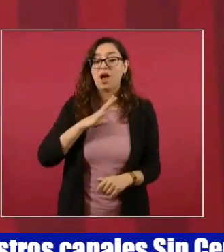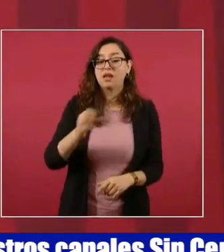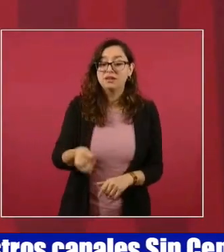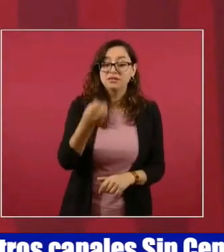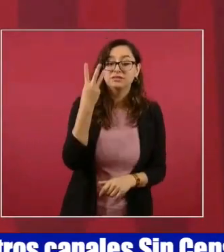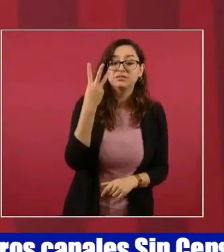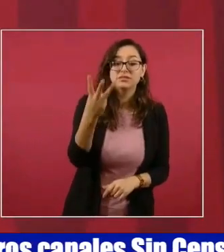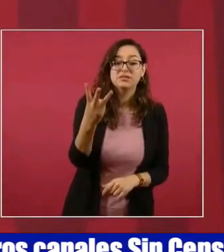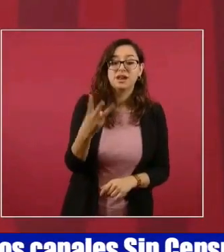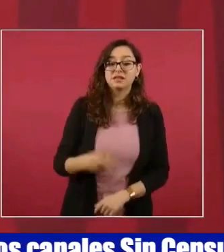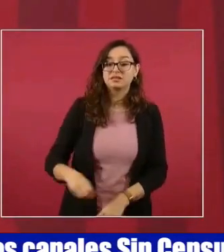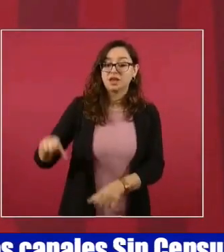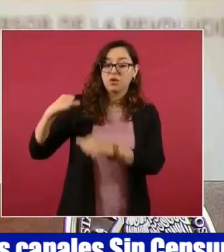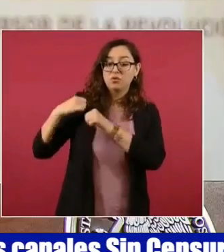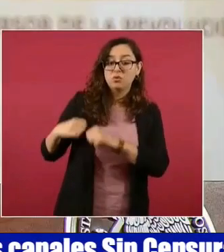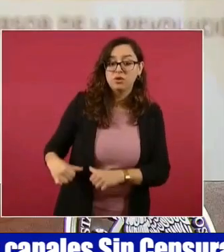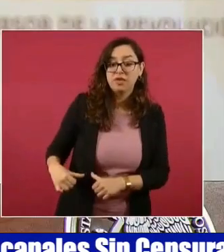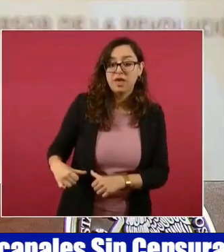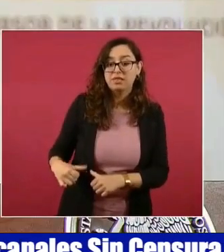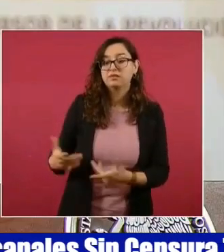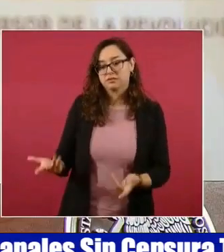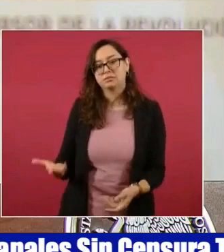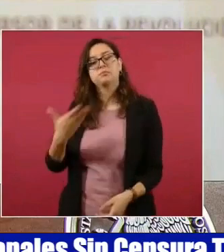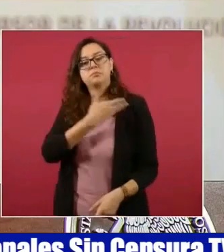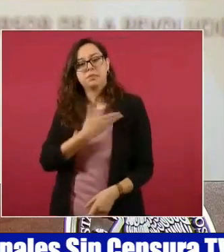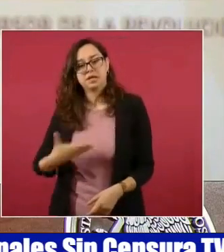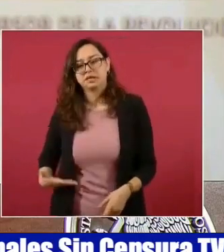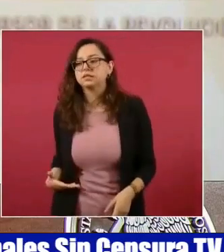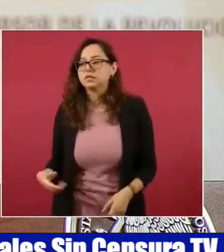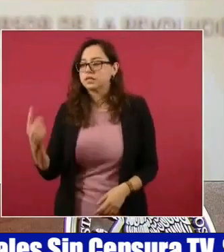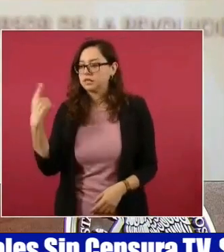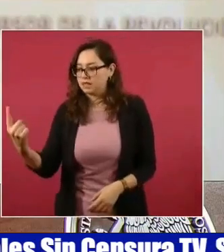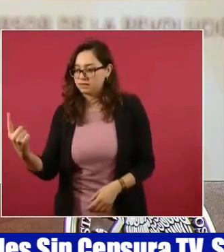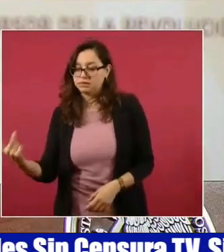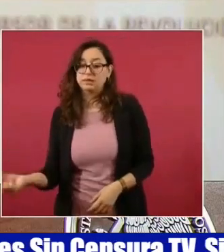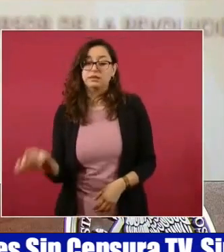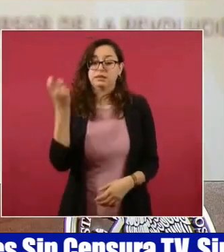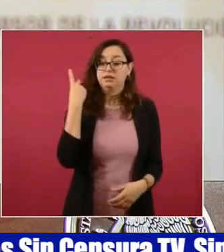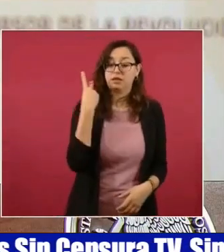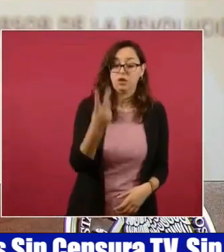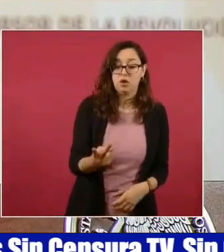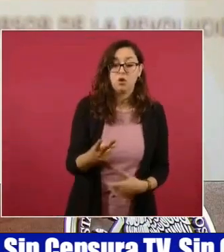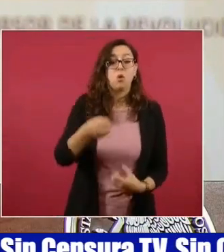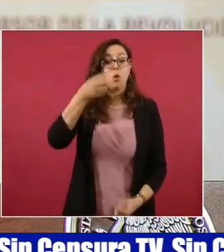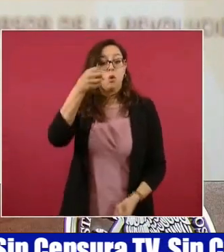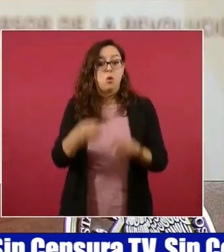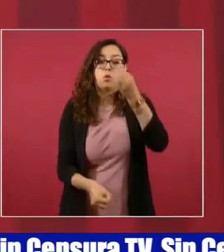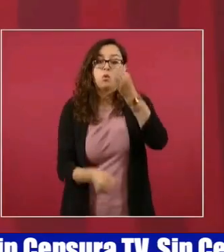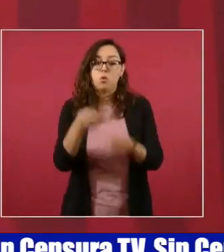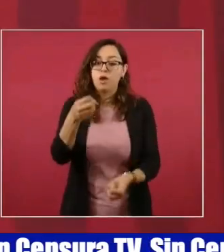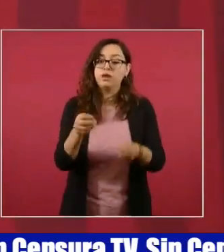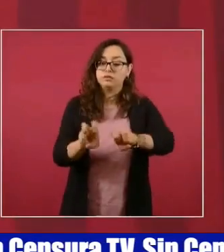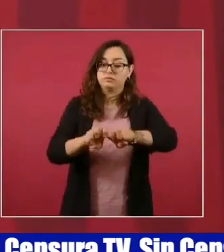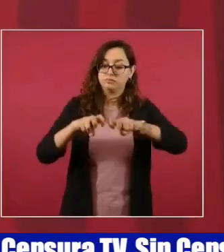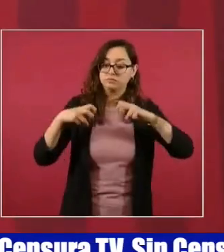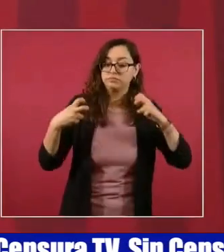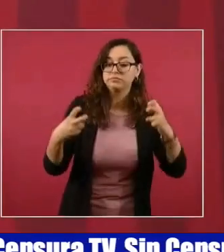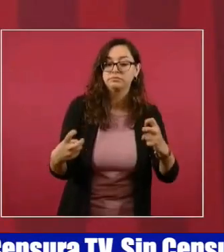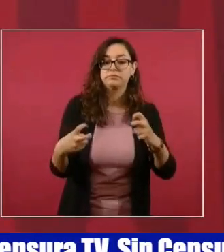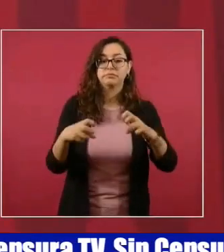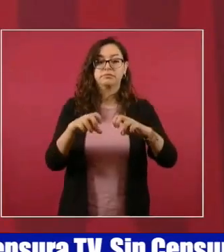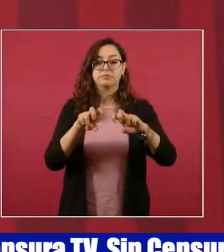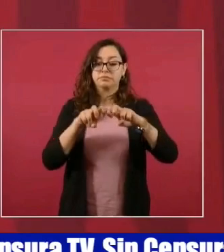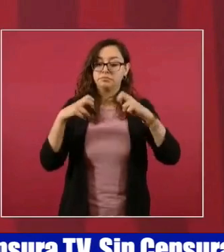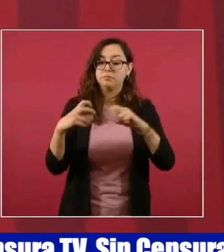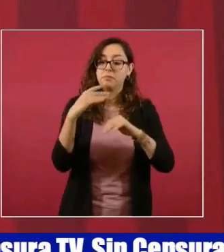esa medida abrió la posibilidad de un cambio sin poner en riesgo la estabilidad política o la paz social, más allá de los negros del arroz que puedan